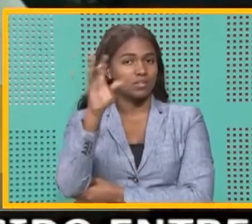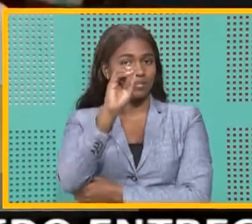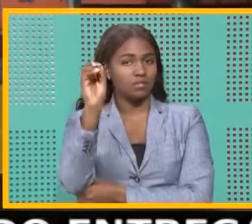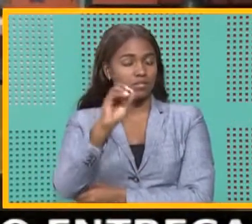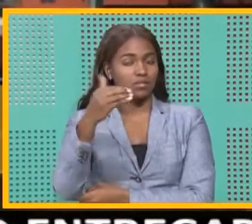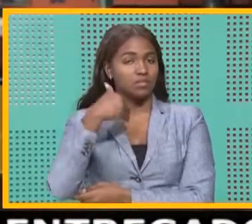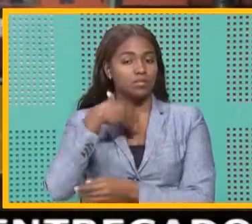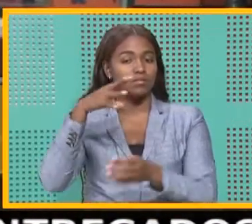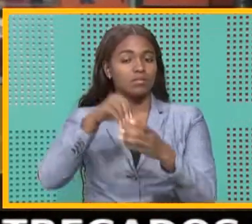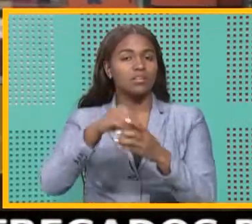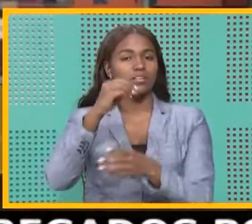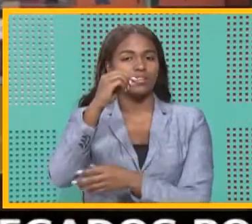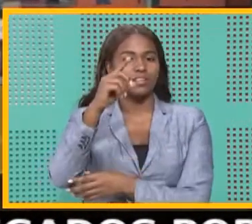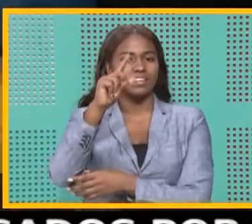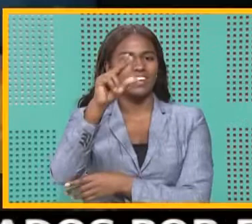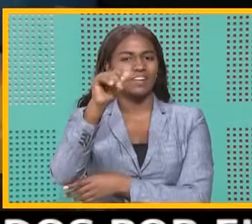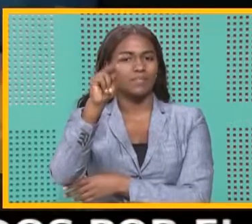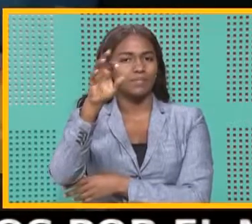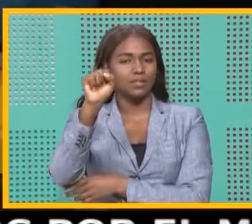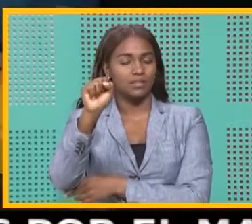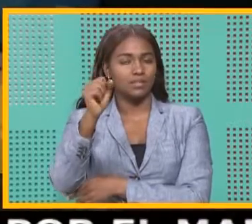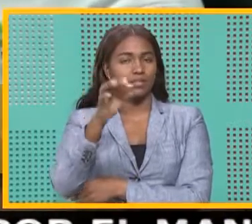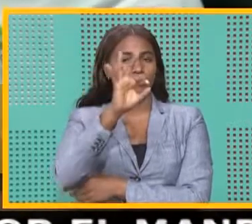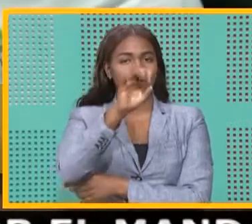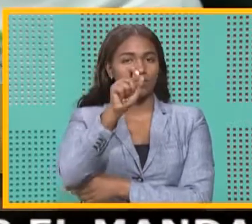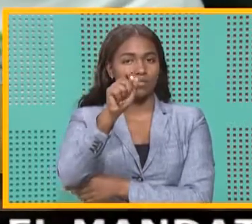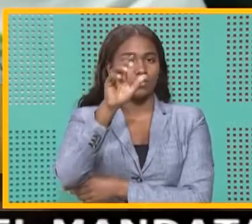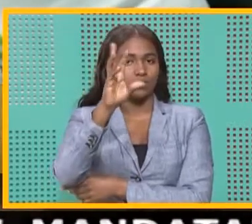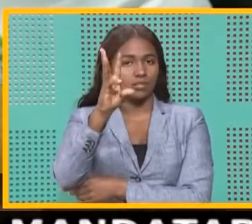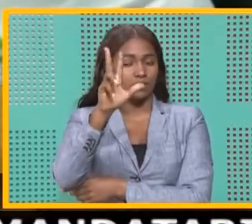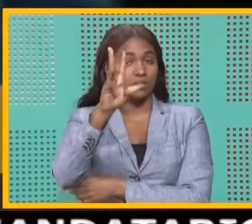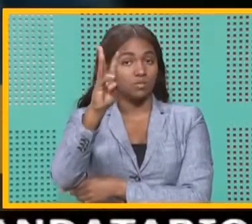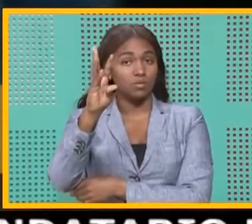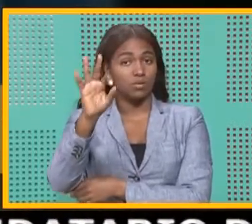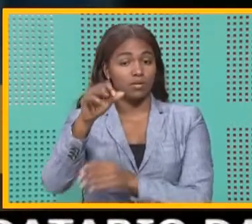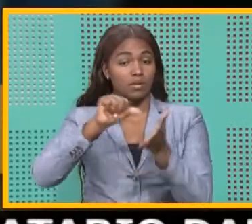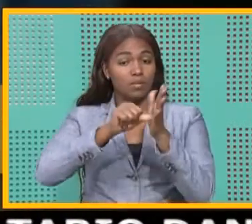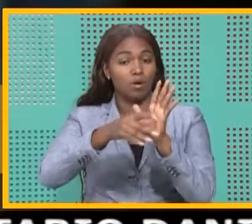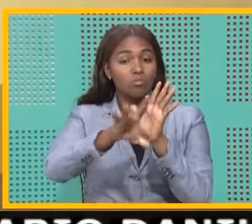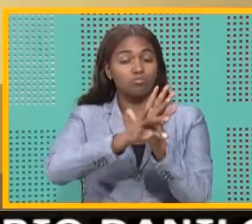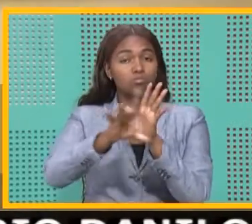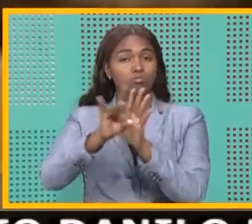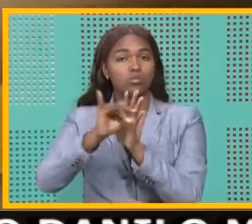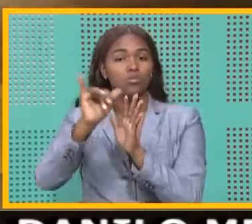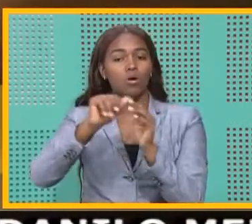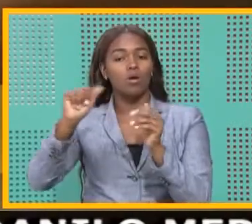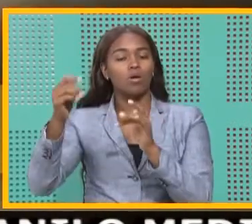22.77% al gravamen, el 9.39% a los impuestos selectivos y el restante